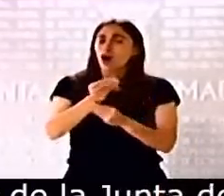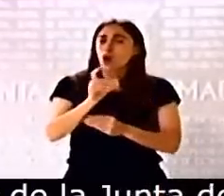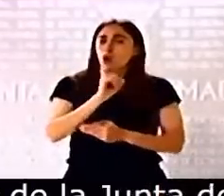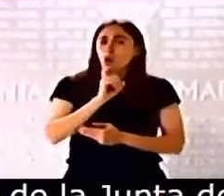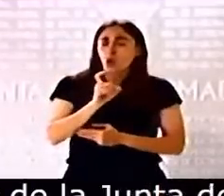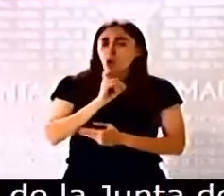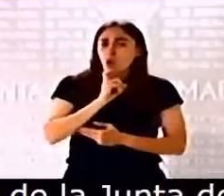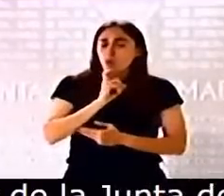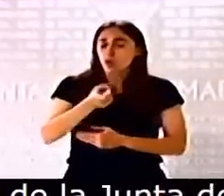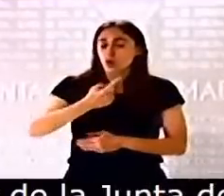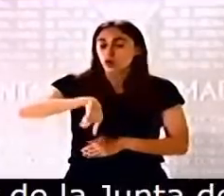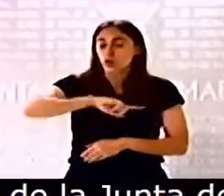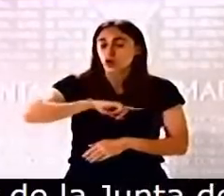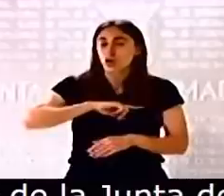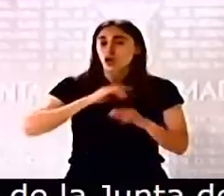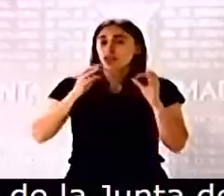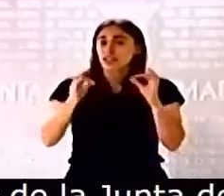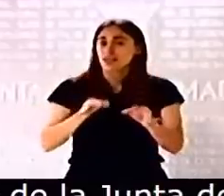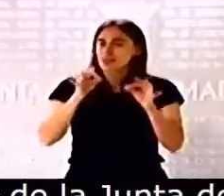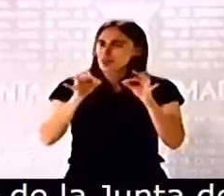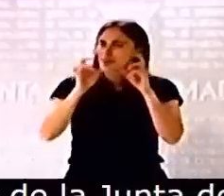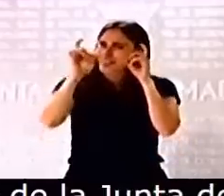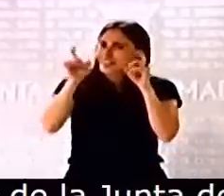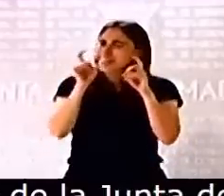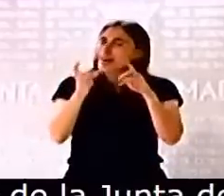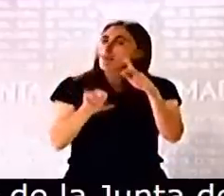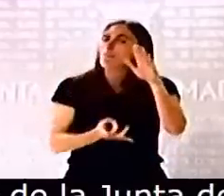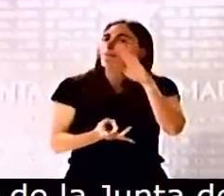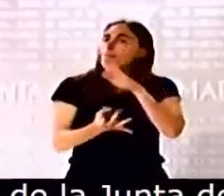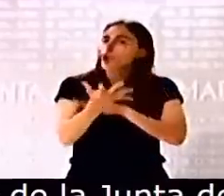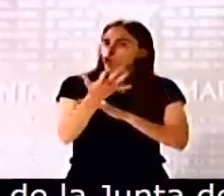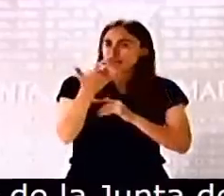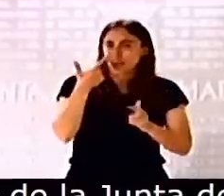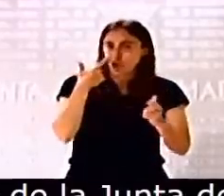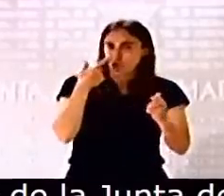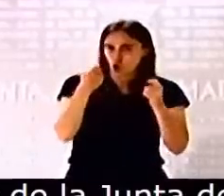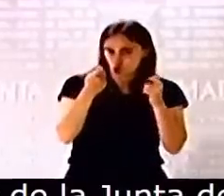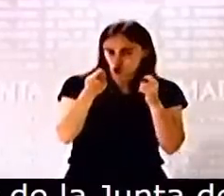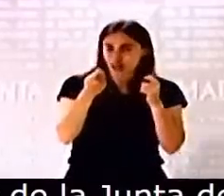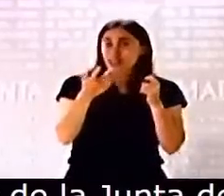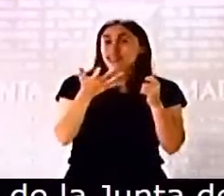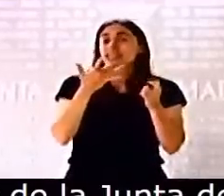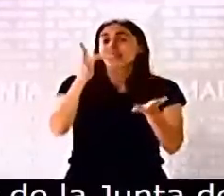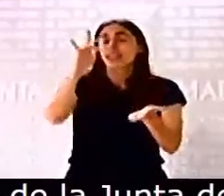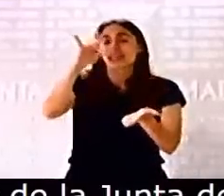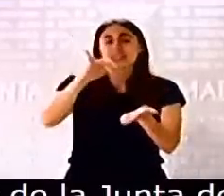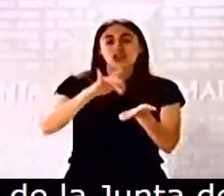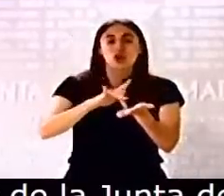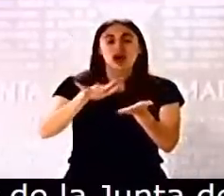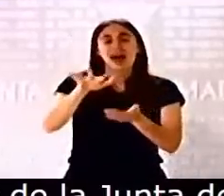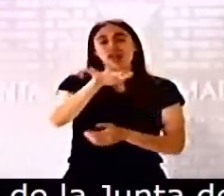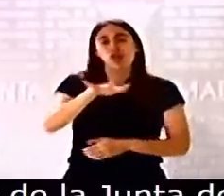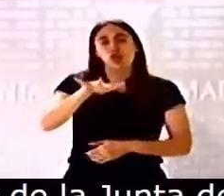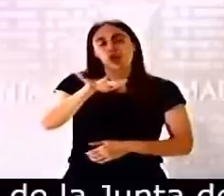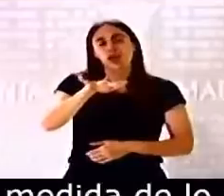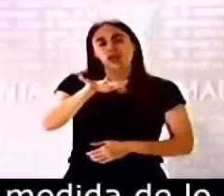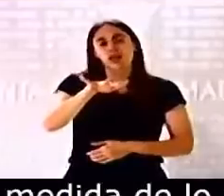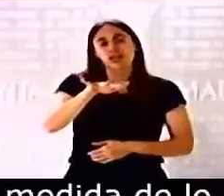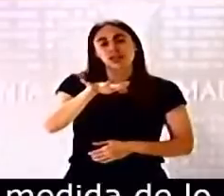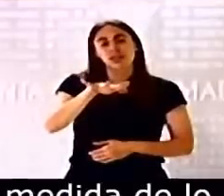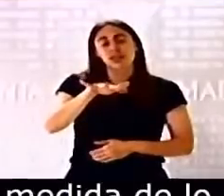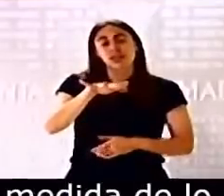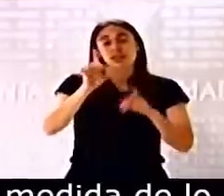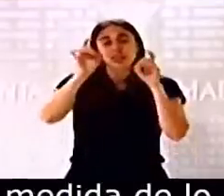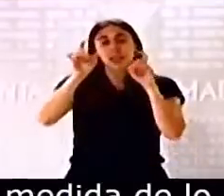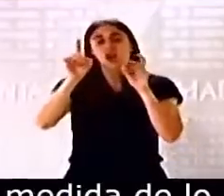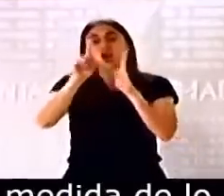siempre atajar los brotes en la medida de lo posible y cuando se trata de poblaciones hemos optado por adoptar